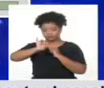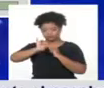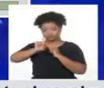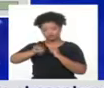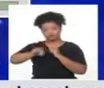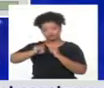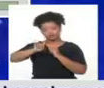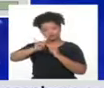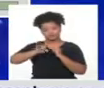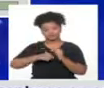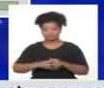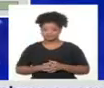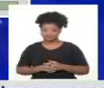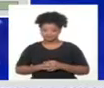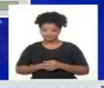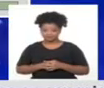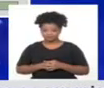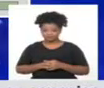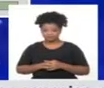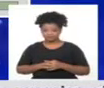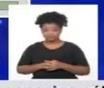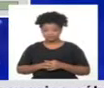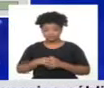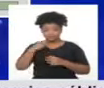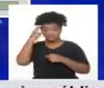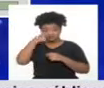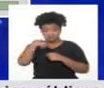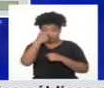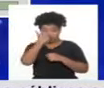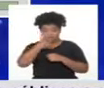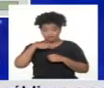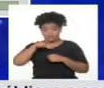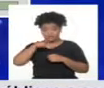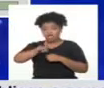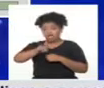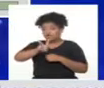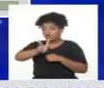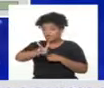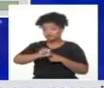107,9. Ciego de Ávila con 12,